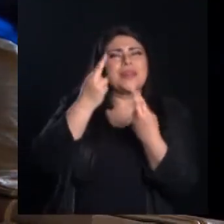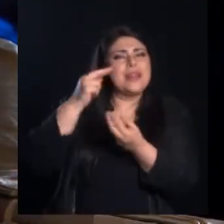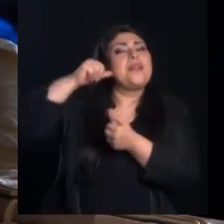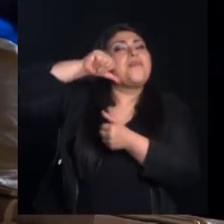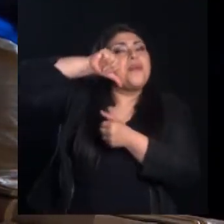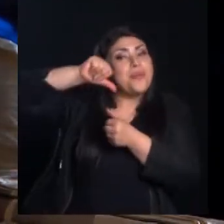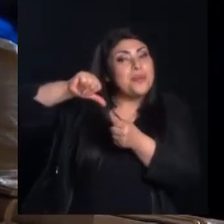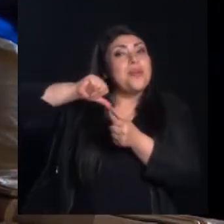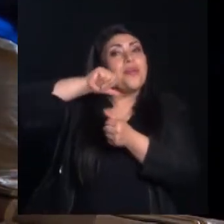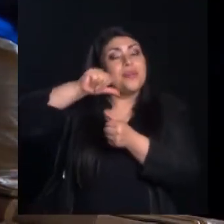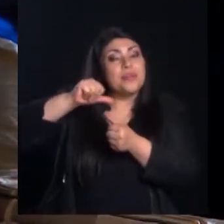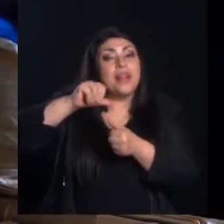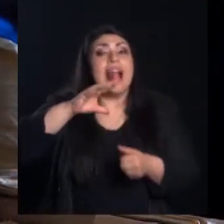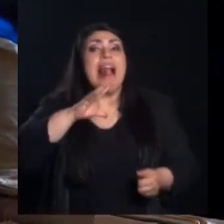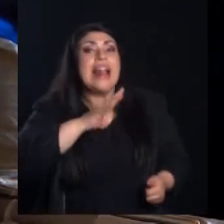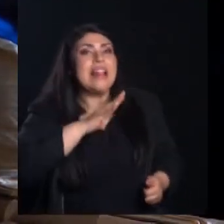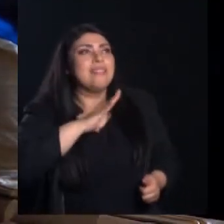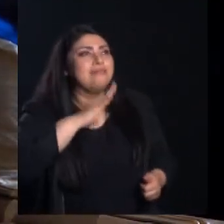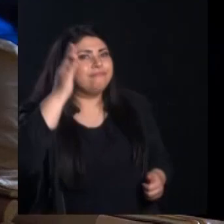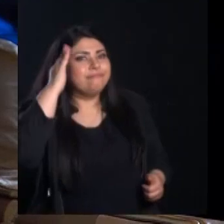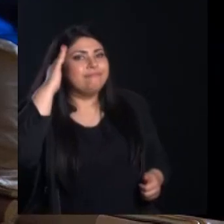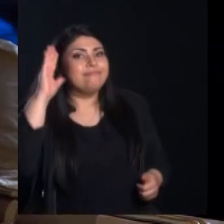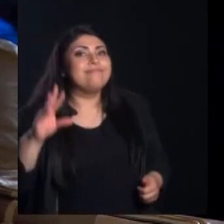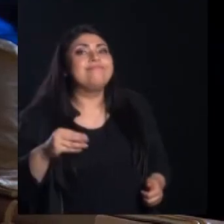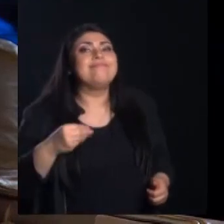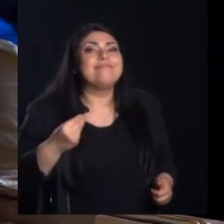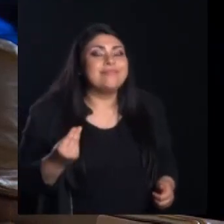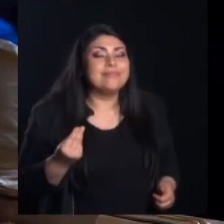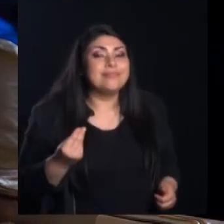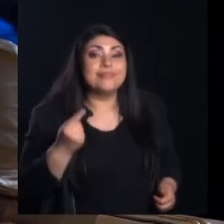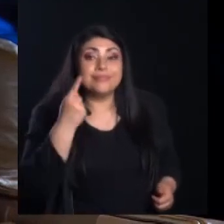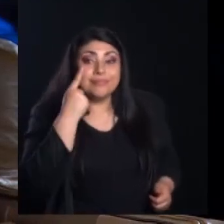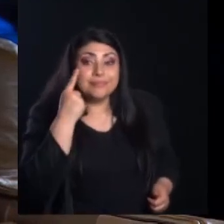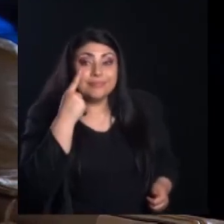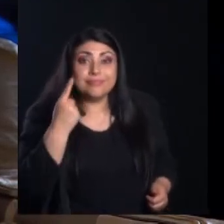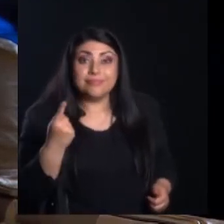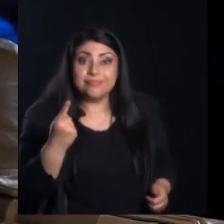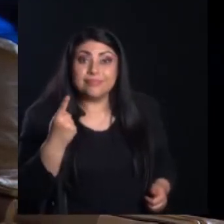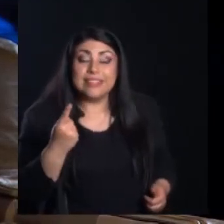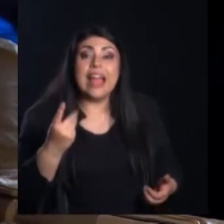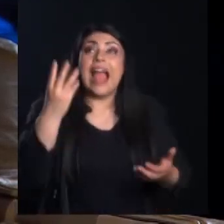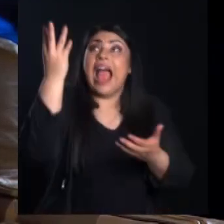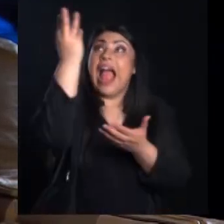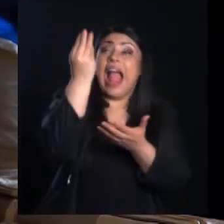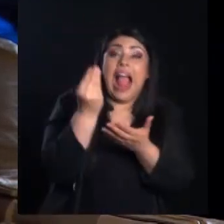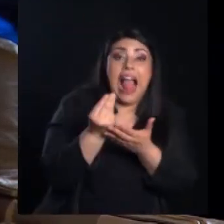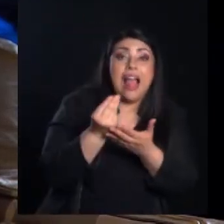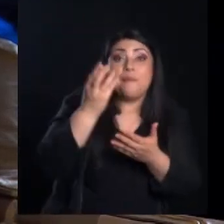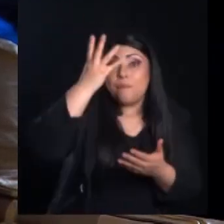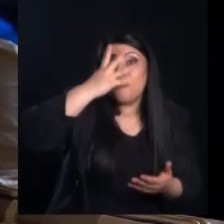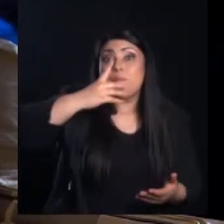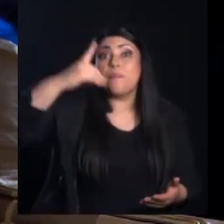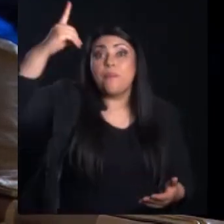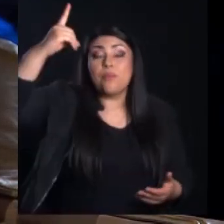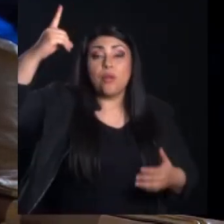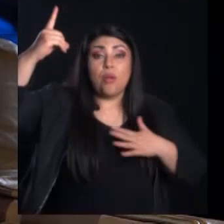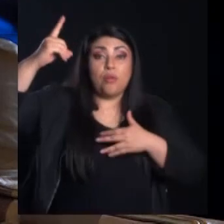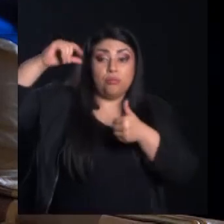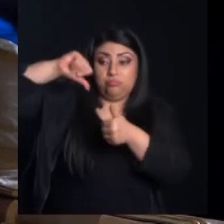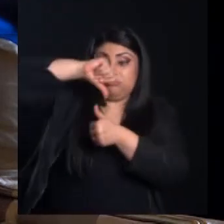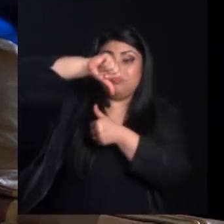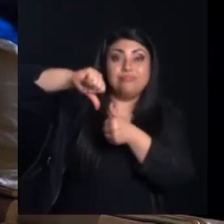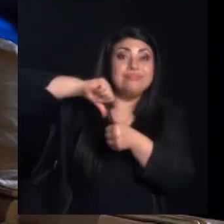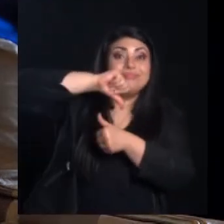y tenemos que entender que hay un propósito me gusta que no dice el espíritu del señor está sobre mí y me ha ungido para